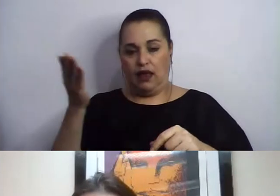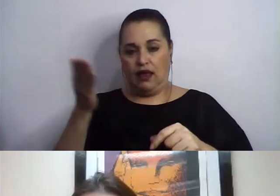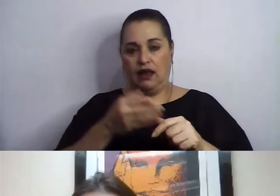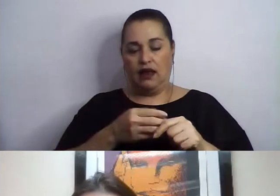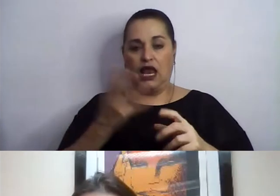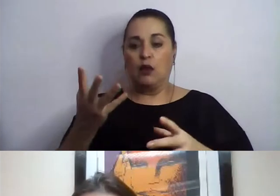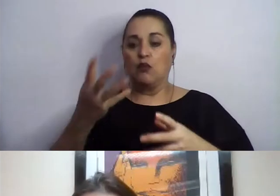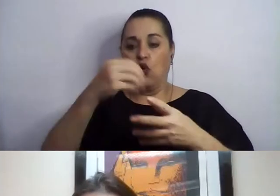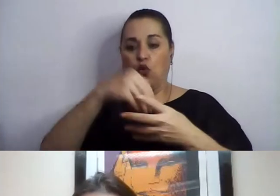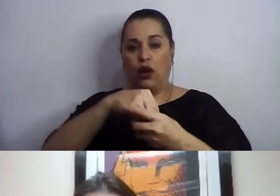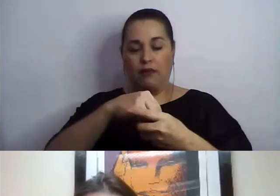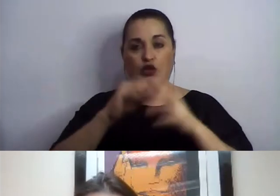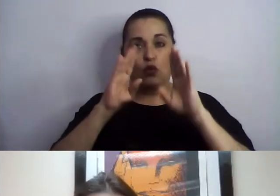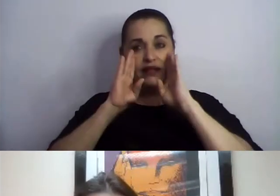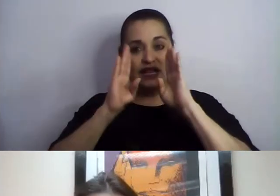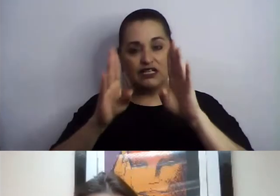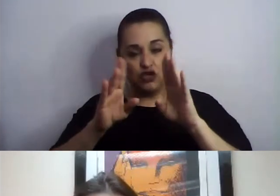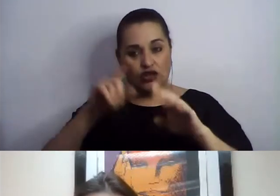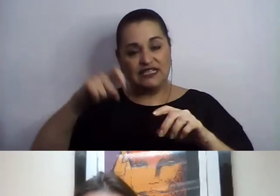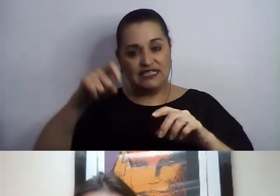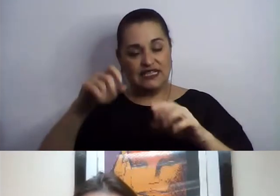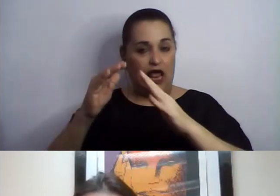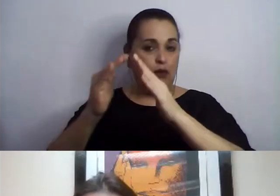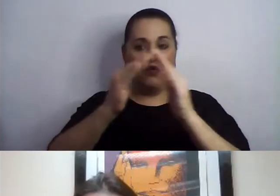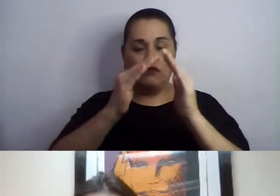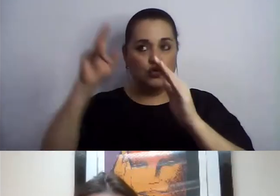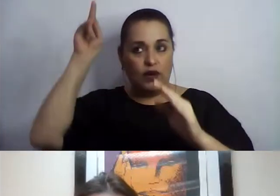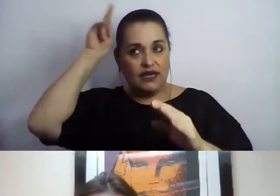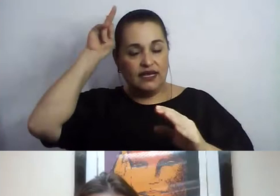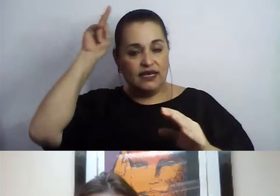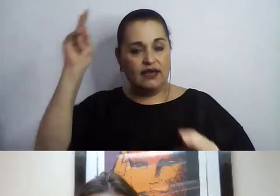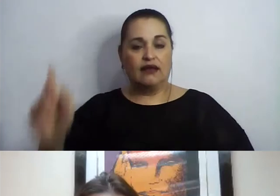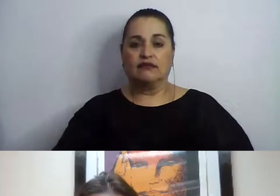involucramiento y la atención de las necesidades de la población indígena